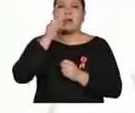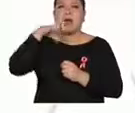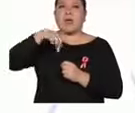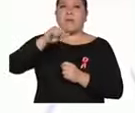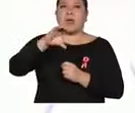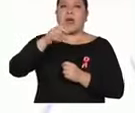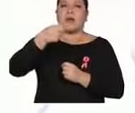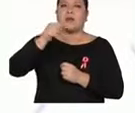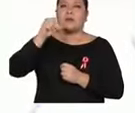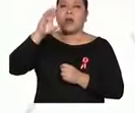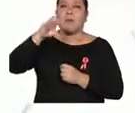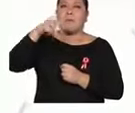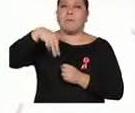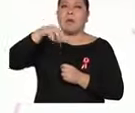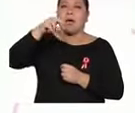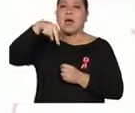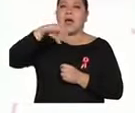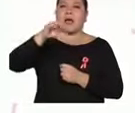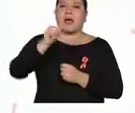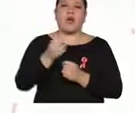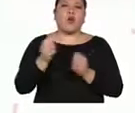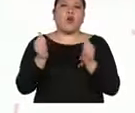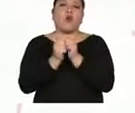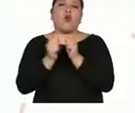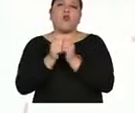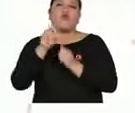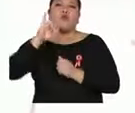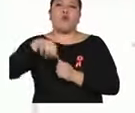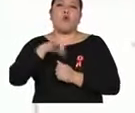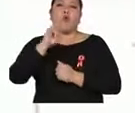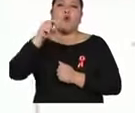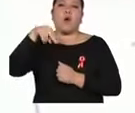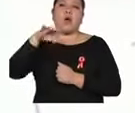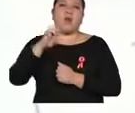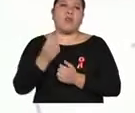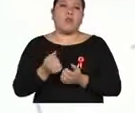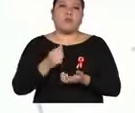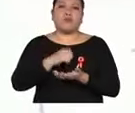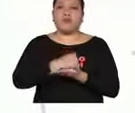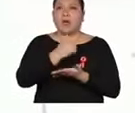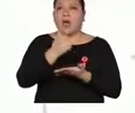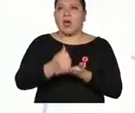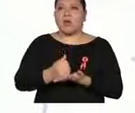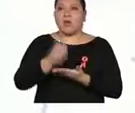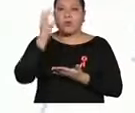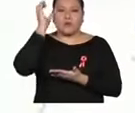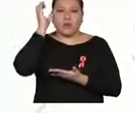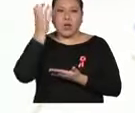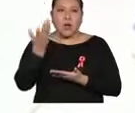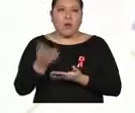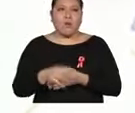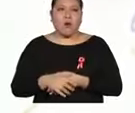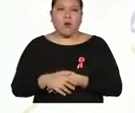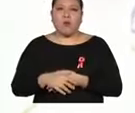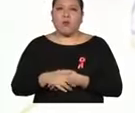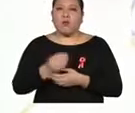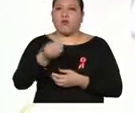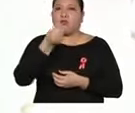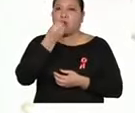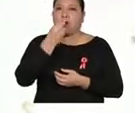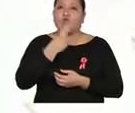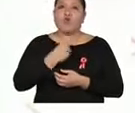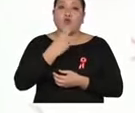a un contundente juane? Sin mencionar lo rico que es comer un arroz chaufa y terminar con una rica mazamorra